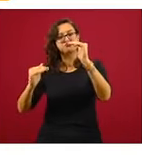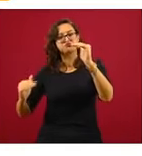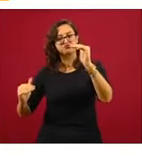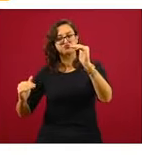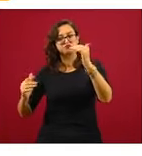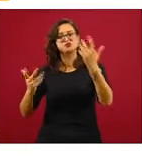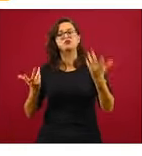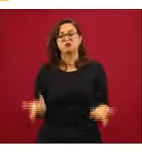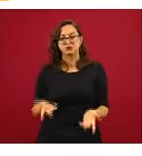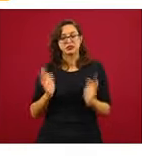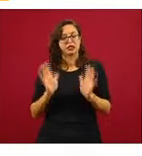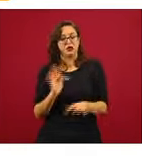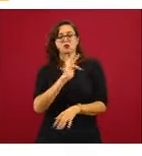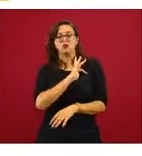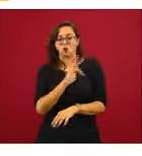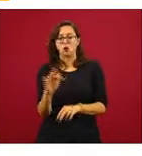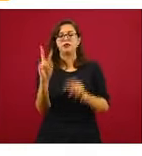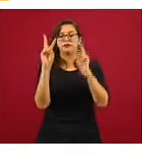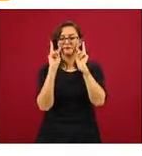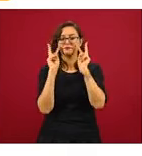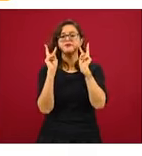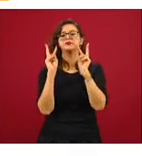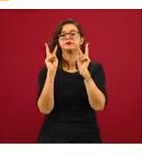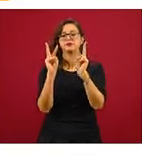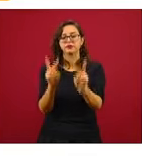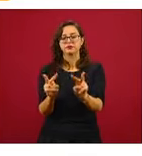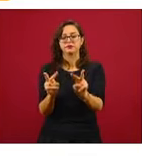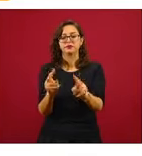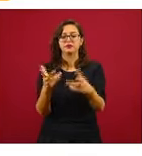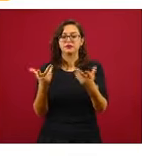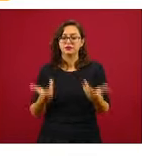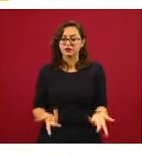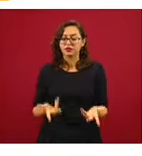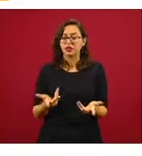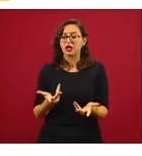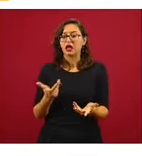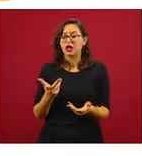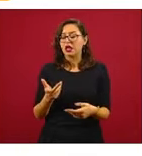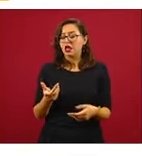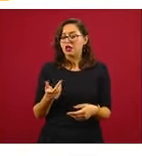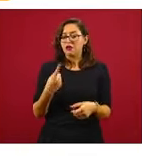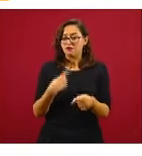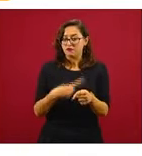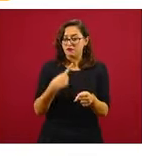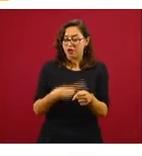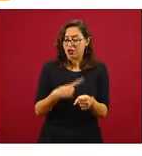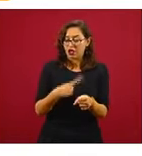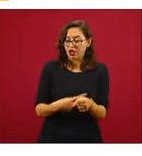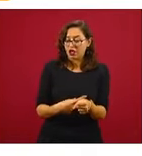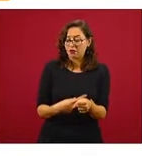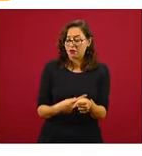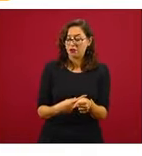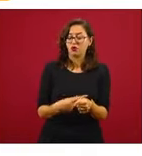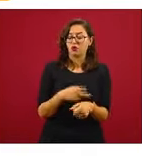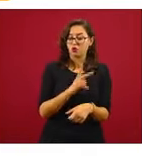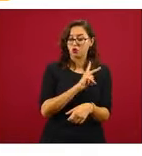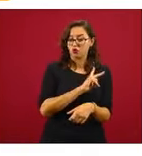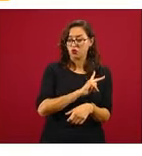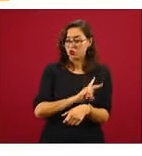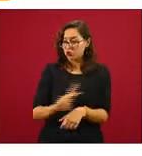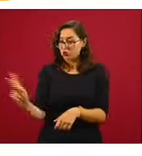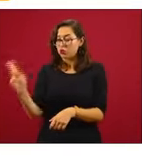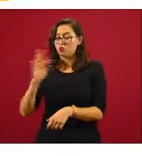descendente, marcada, en la presentación no solo de los casos confirmados, sino de todas las personas que están enfermando